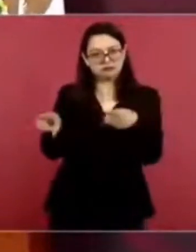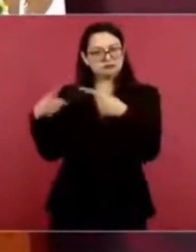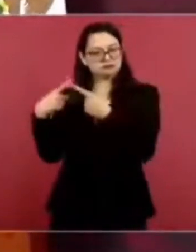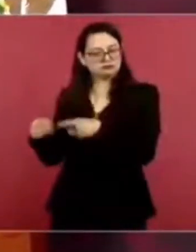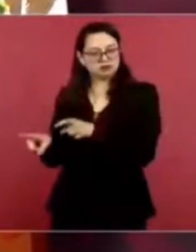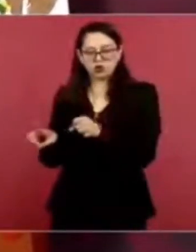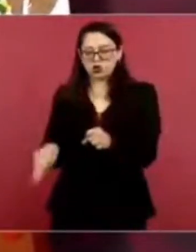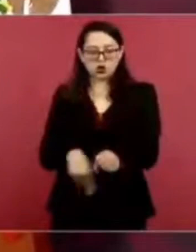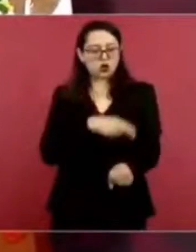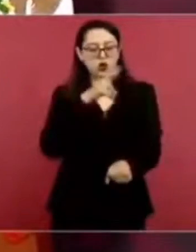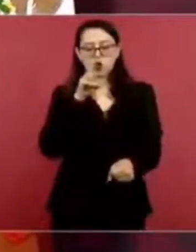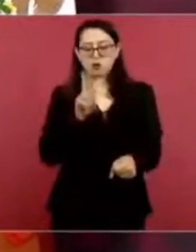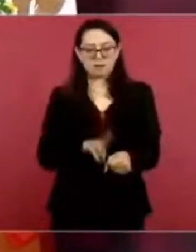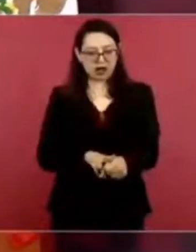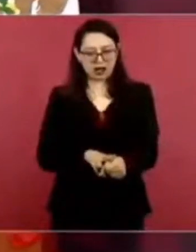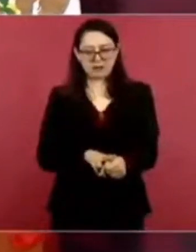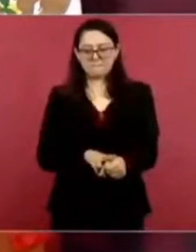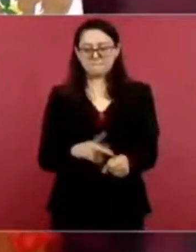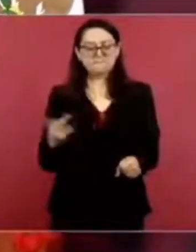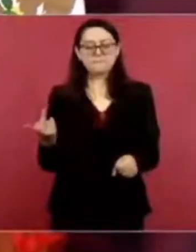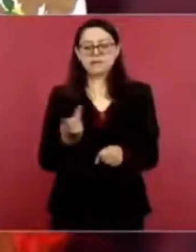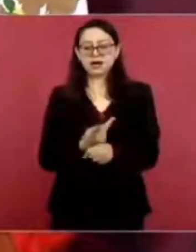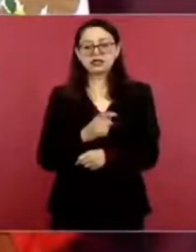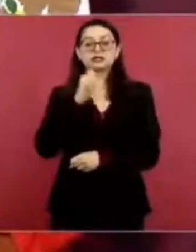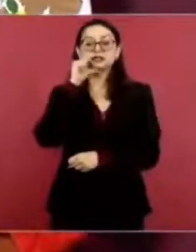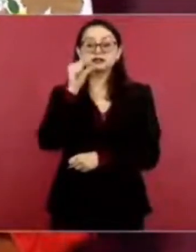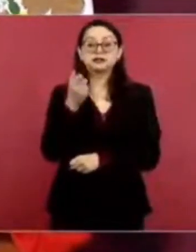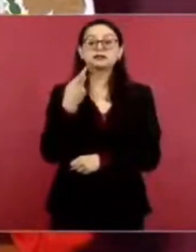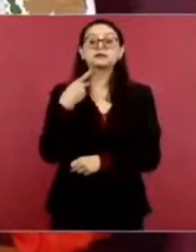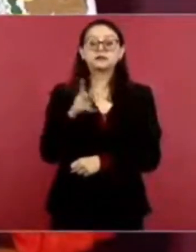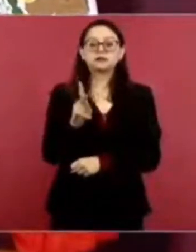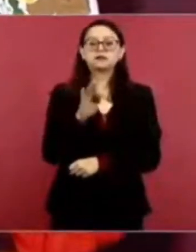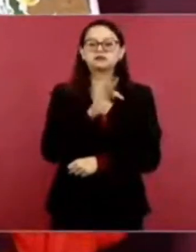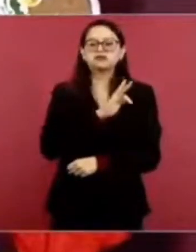democracia. Pero sí se puede